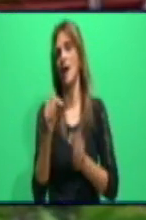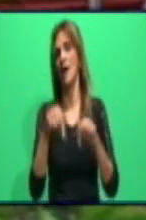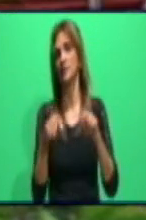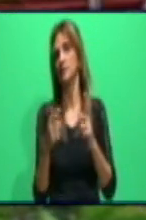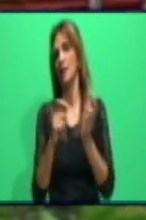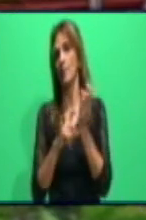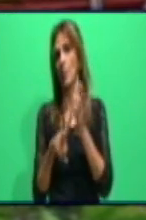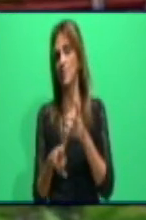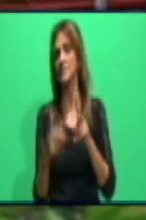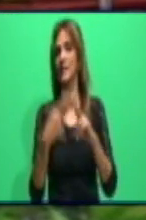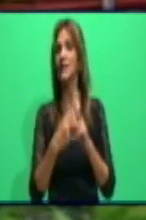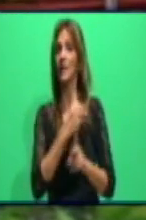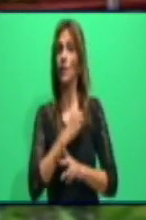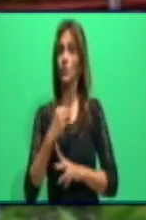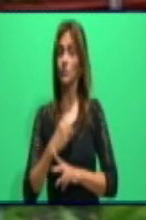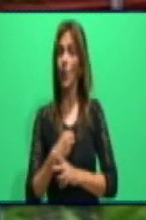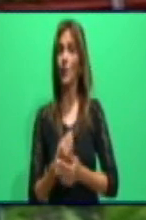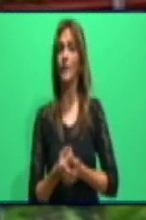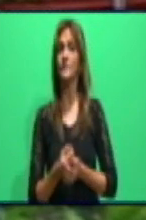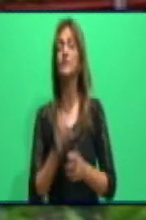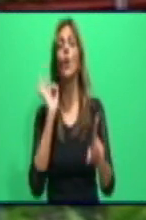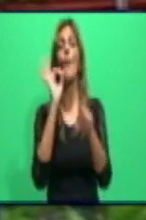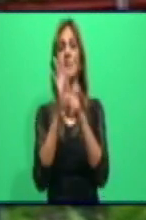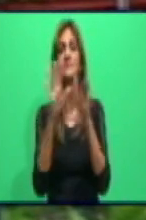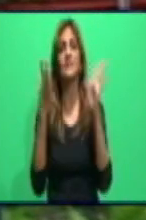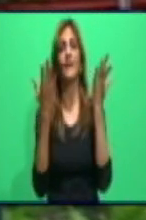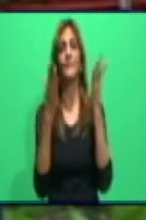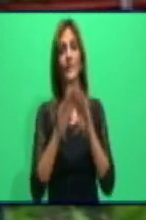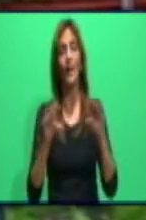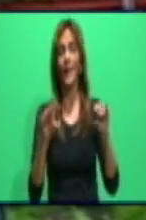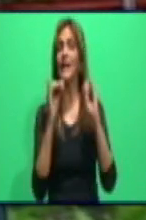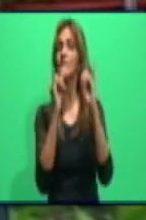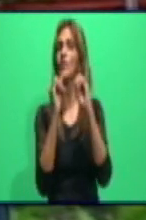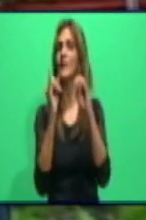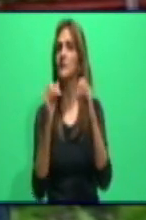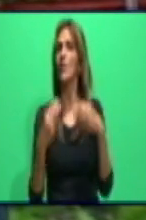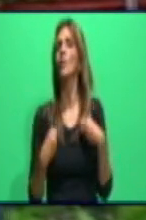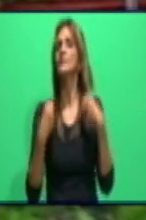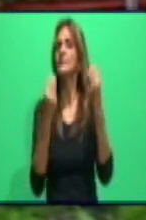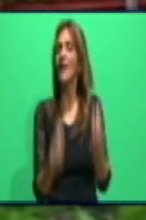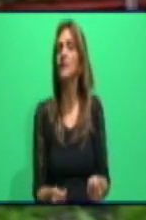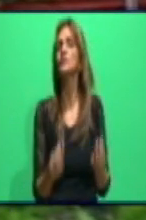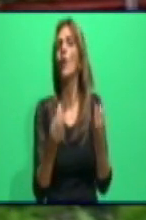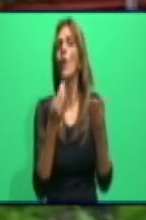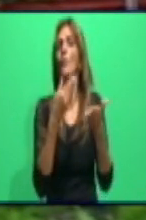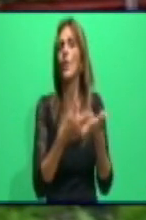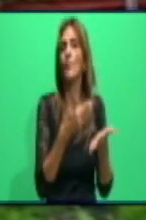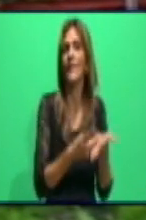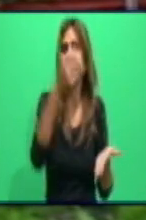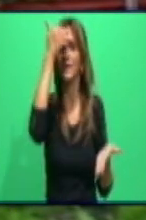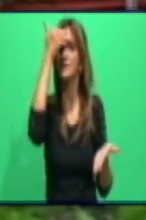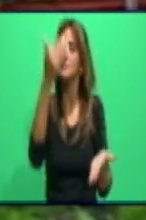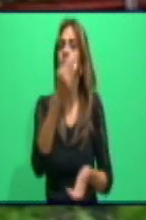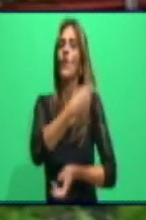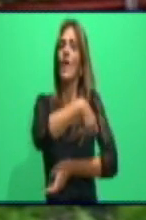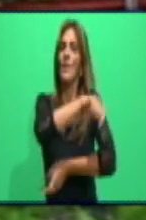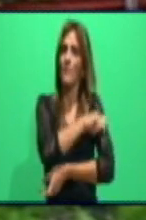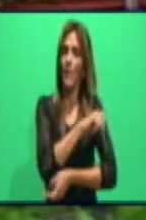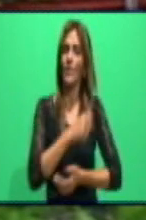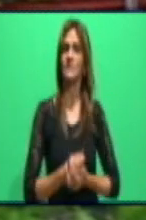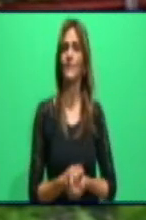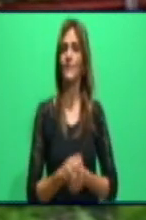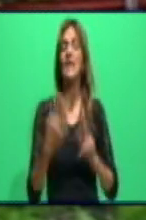médica y comencé el programa dando muestras de agradecimiento de la población y voy a terminar